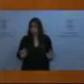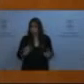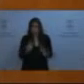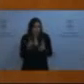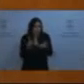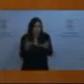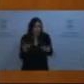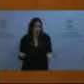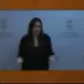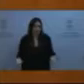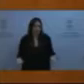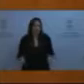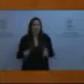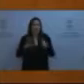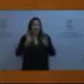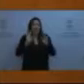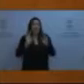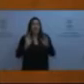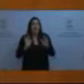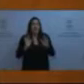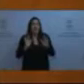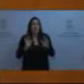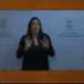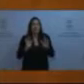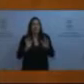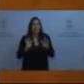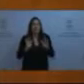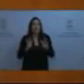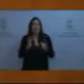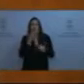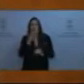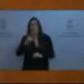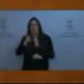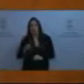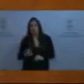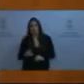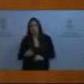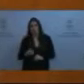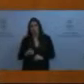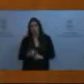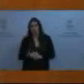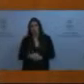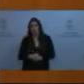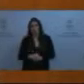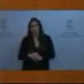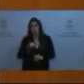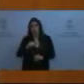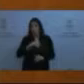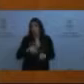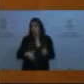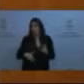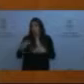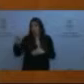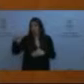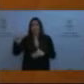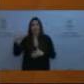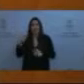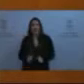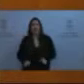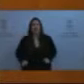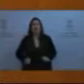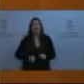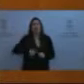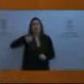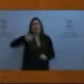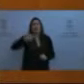beneficioso. ¿Pero en qué gastan, como ejemplo 3, en qué gastan más hoy o ayer y menos que mañana? En